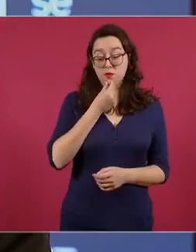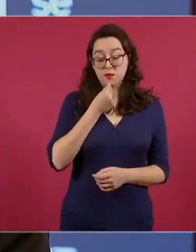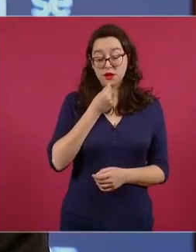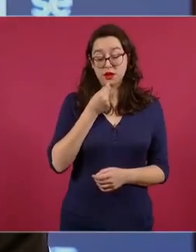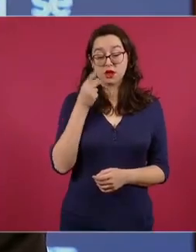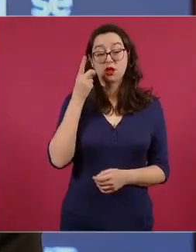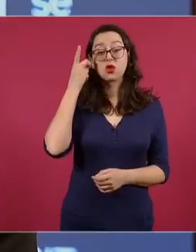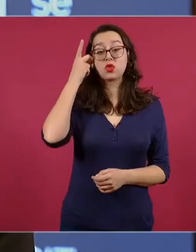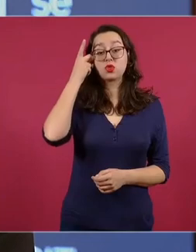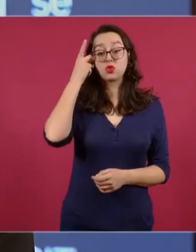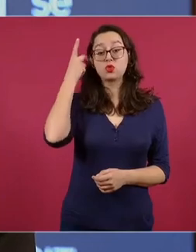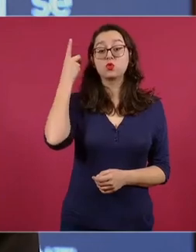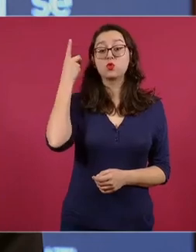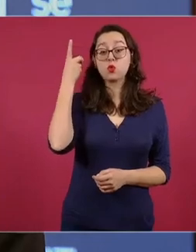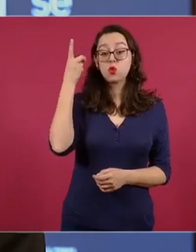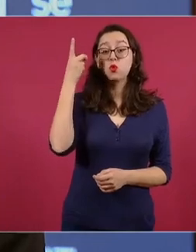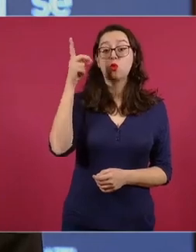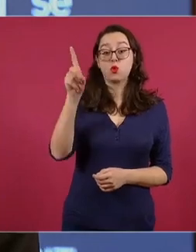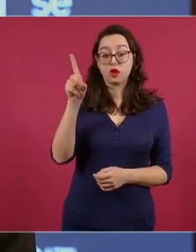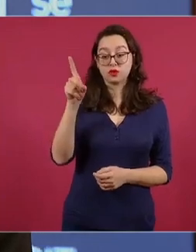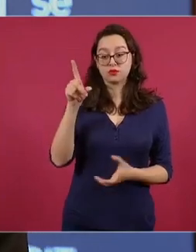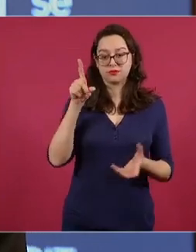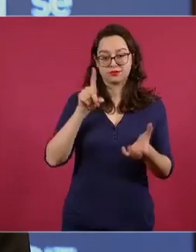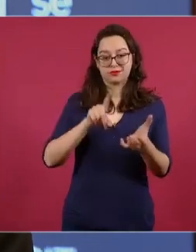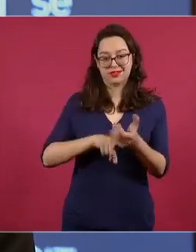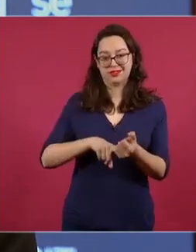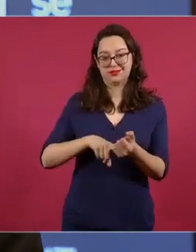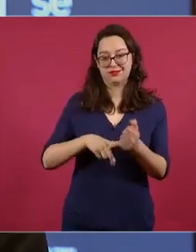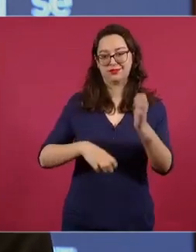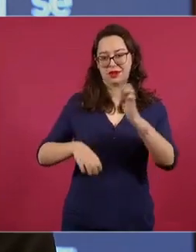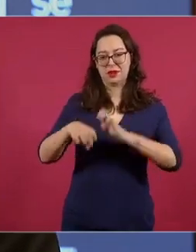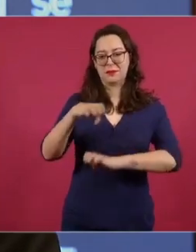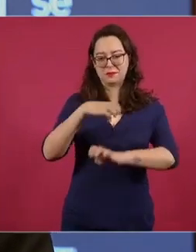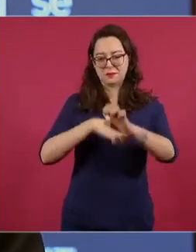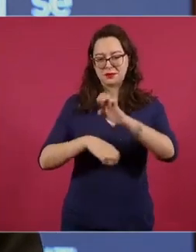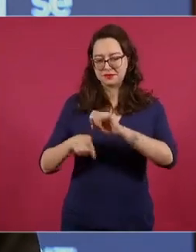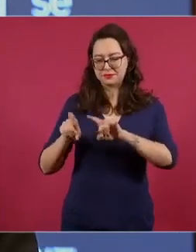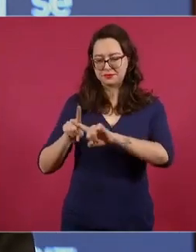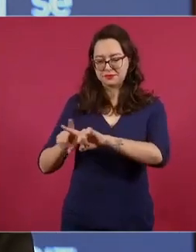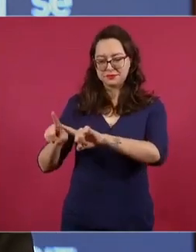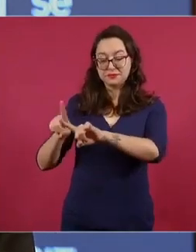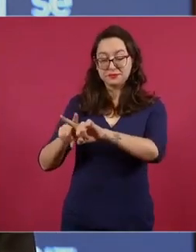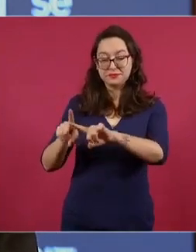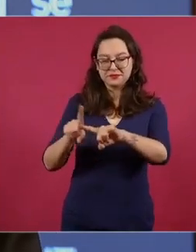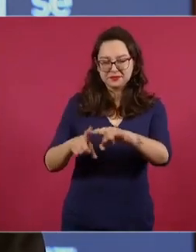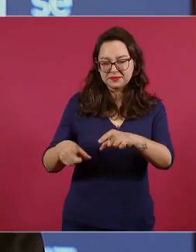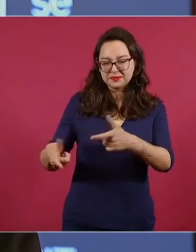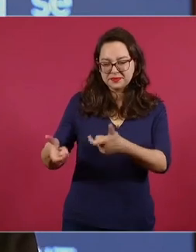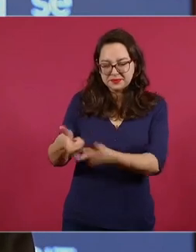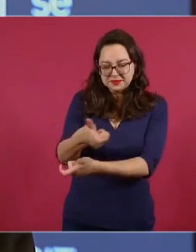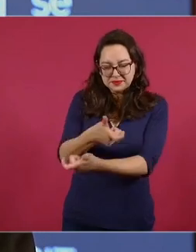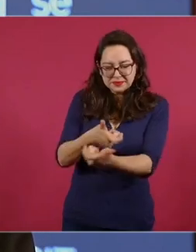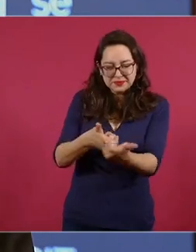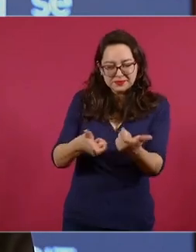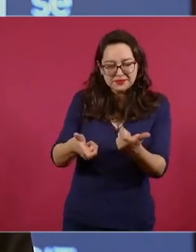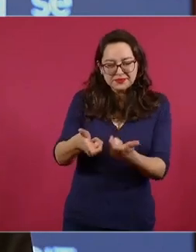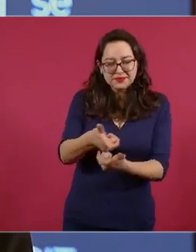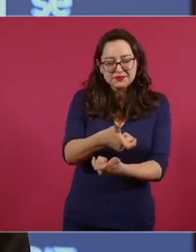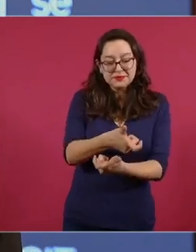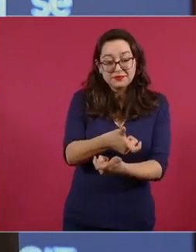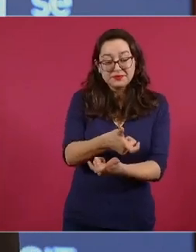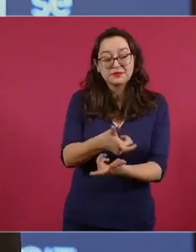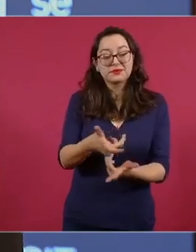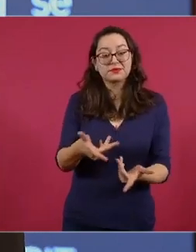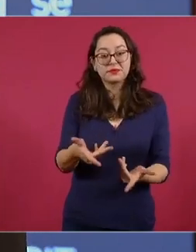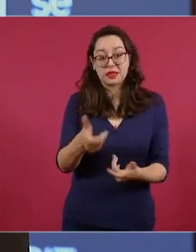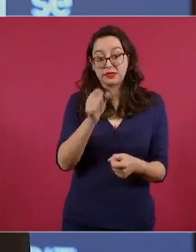de este grupo de instrumentos, acusados, entre otras, ellos en Panamá de